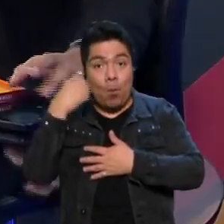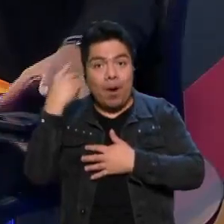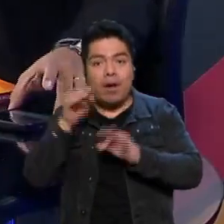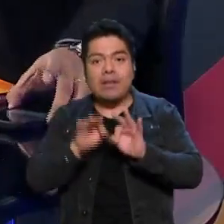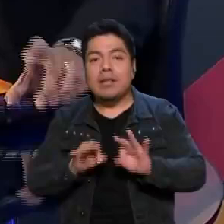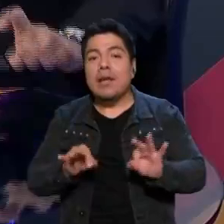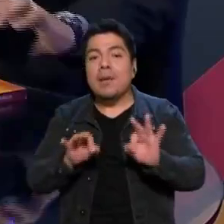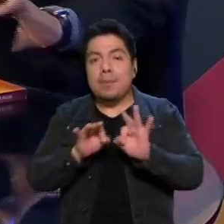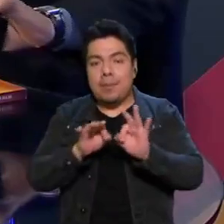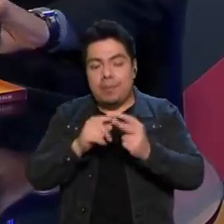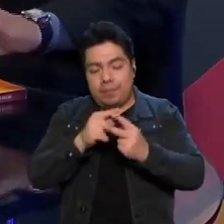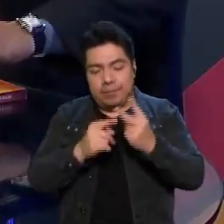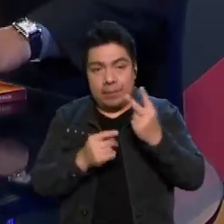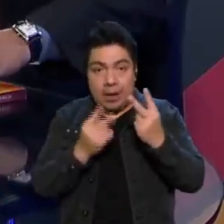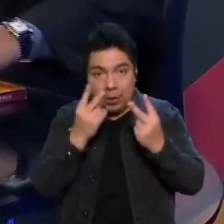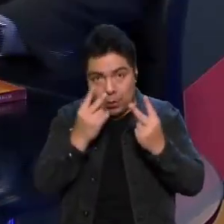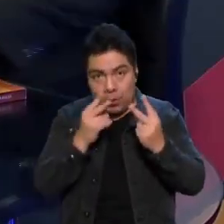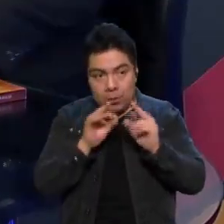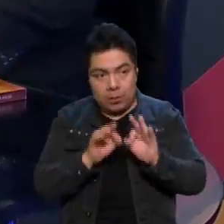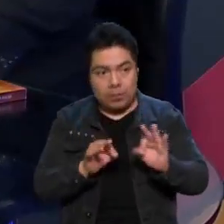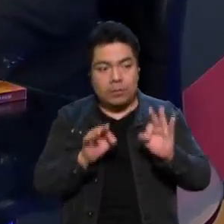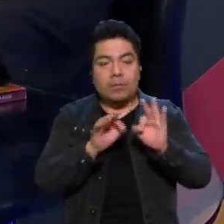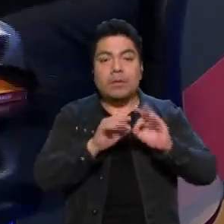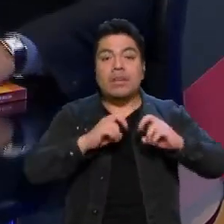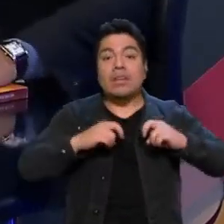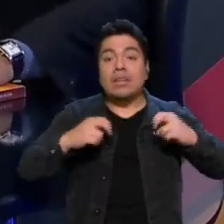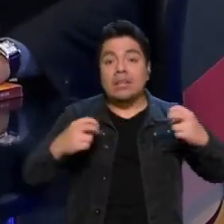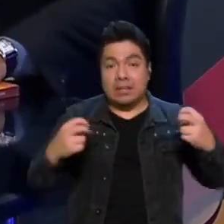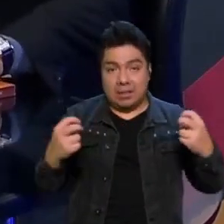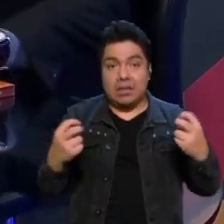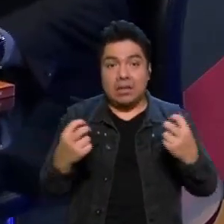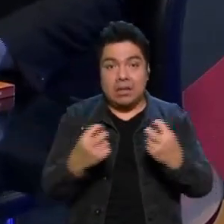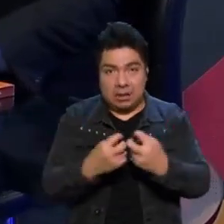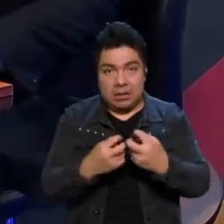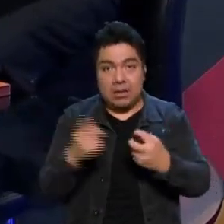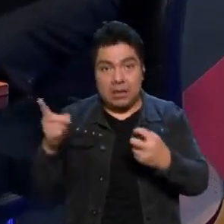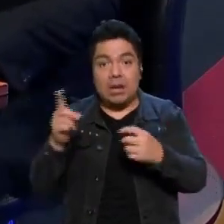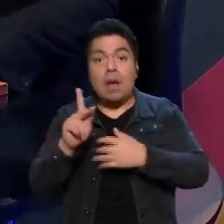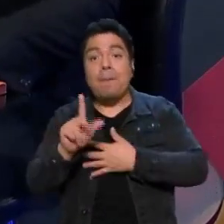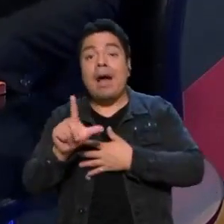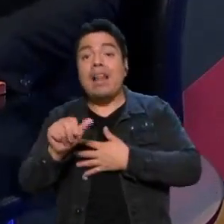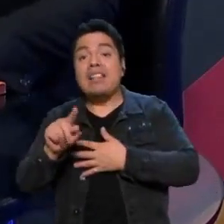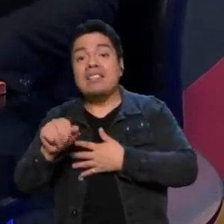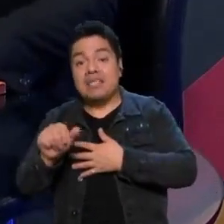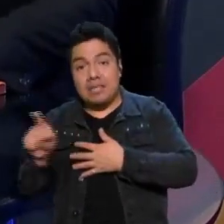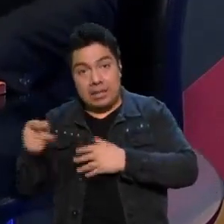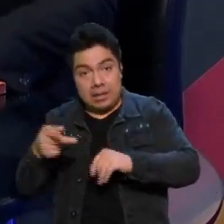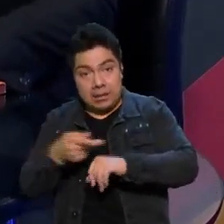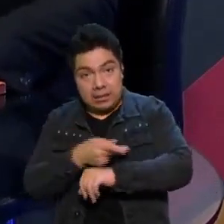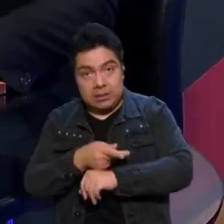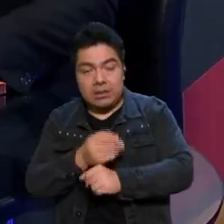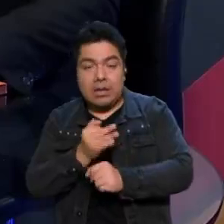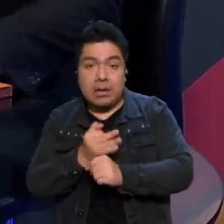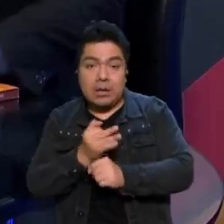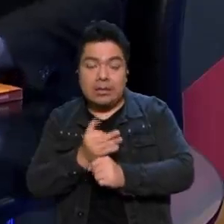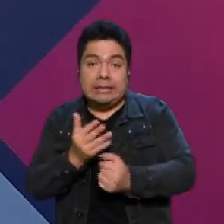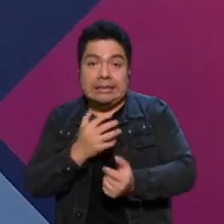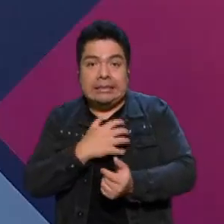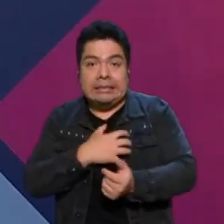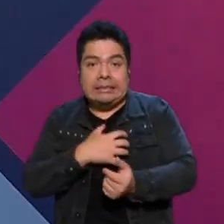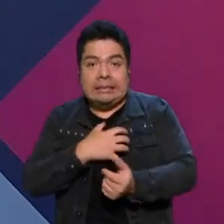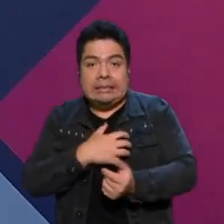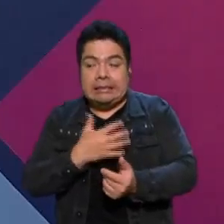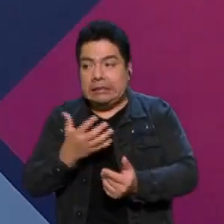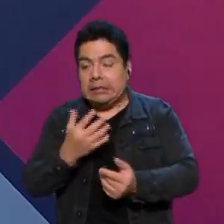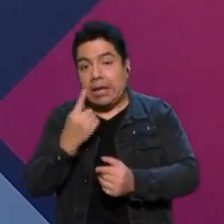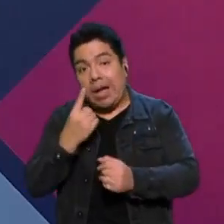dos de ellos yo destaco, Mesa redonda sobre lo que ocurre en Palestina, que por cierto hoy pues será la triste conmemoración